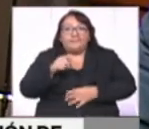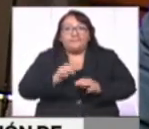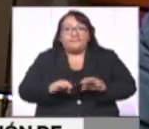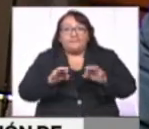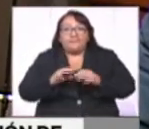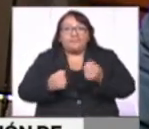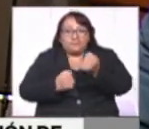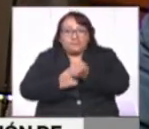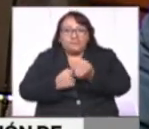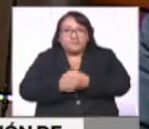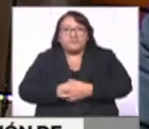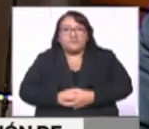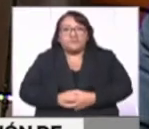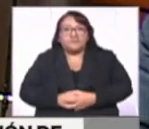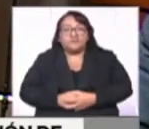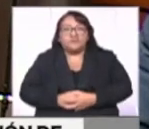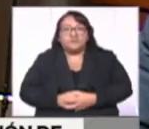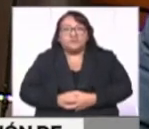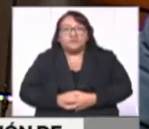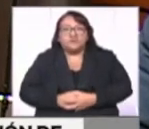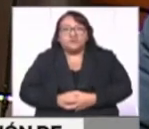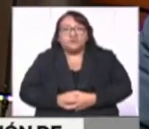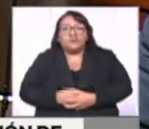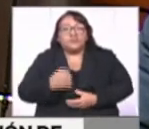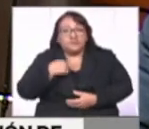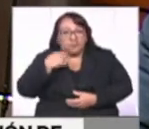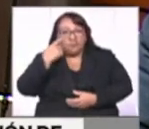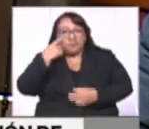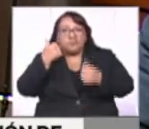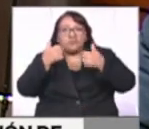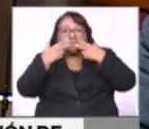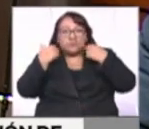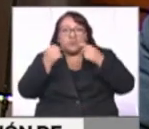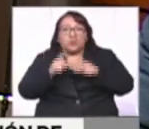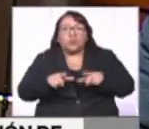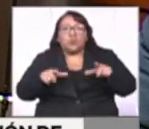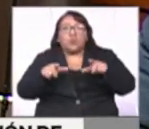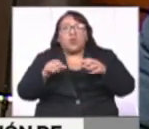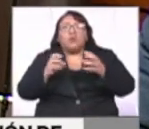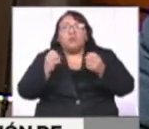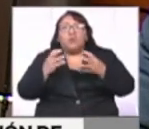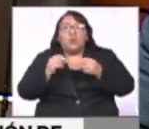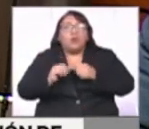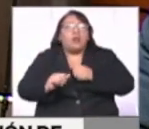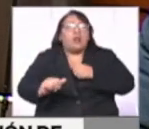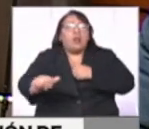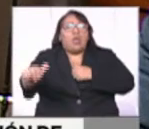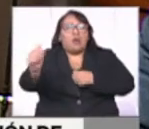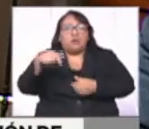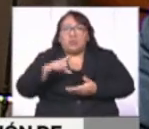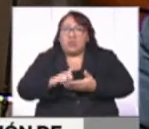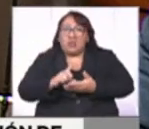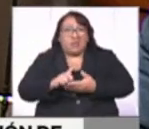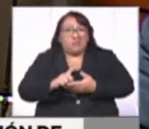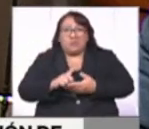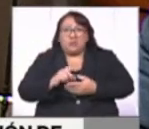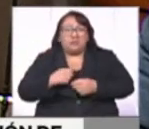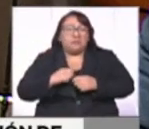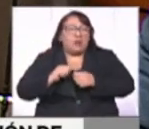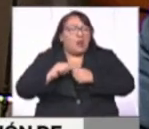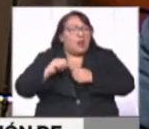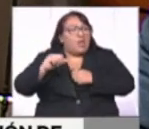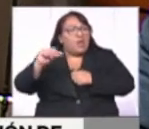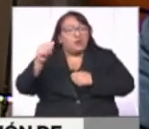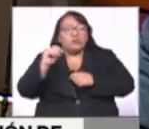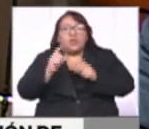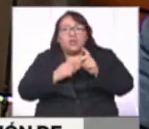hay que respaldarlo. Conozco Amazonas. Amazonas es una región que está muy alejado de aquí, de la capital, señor presidente. Yo creo que es